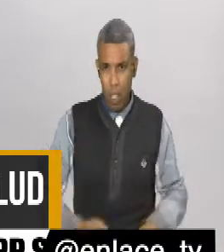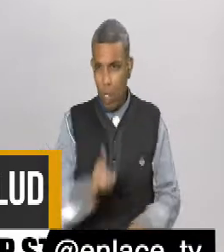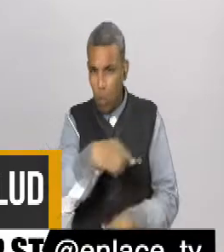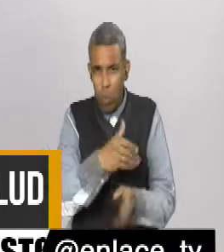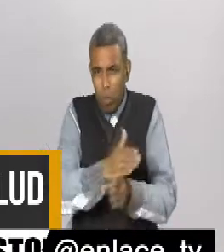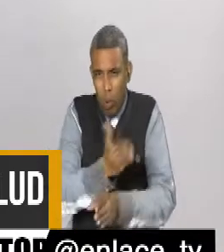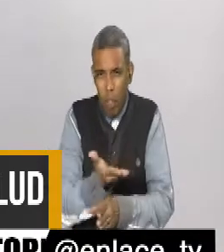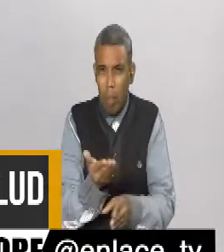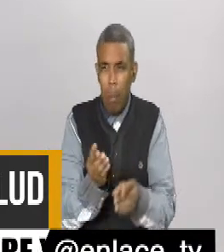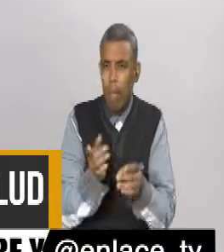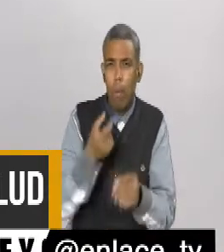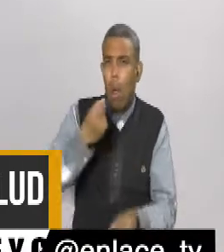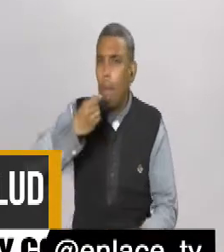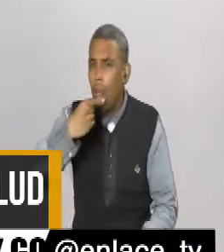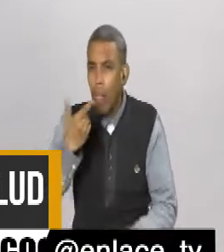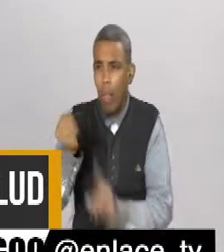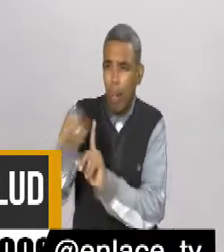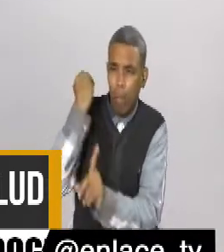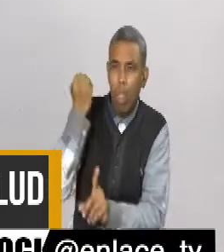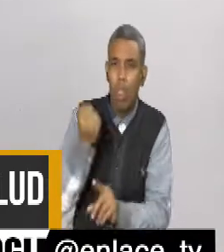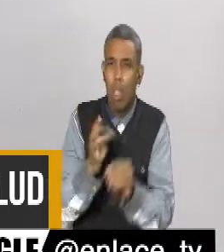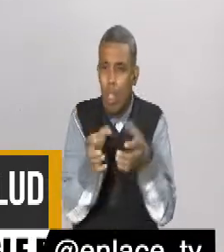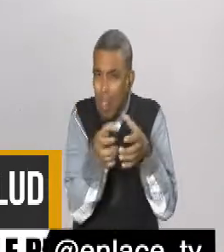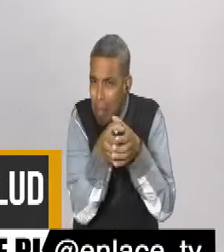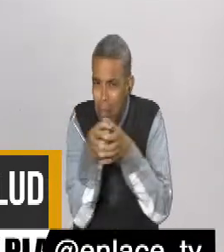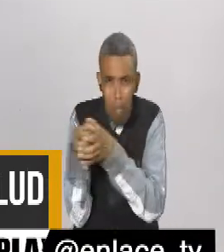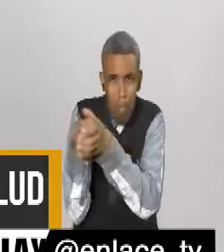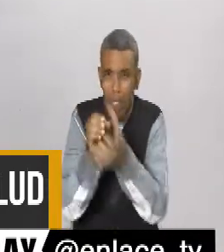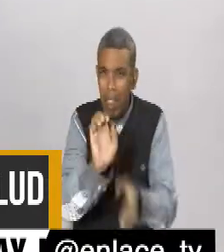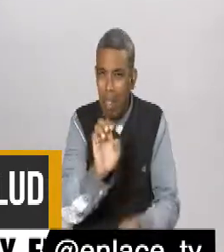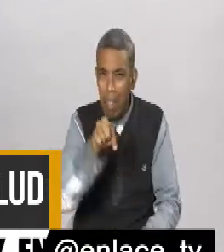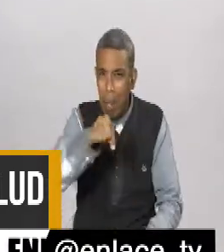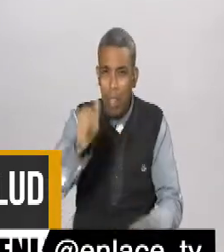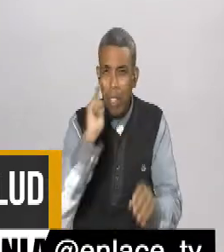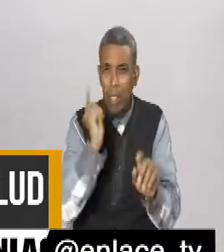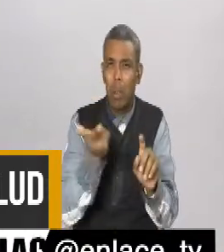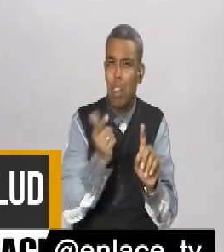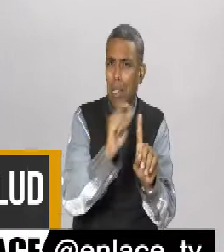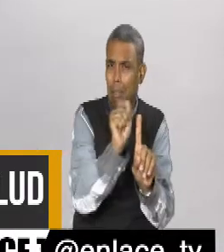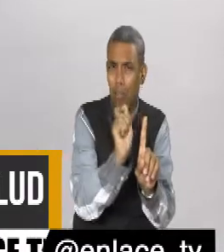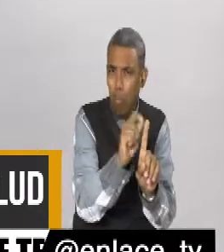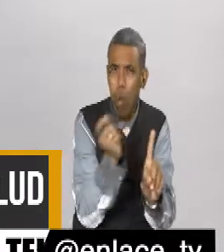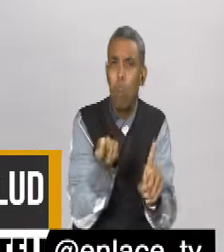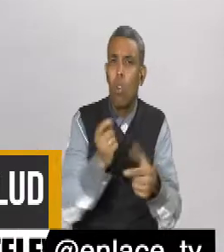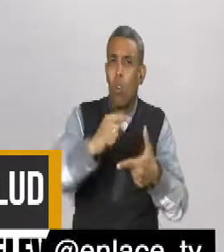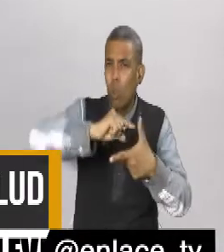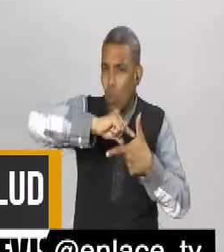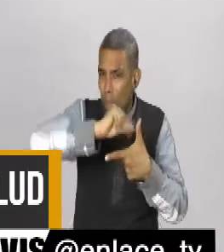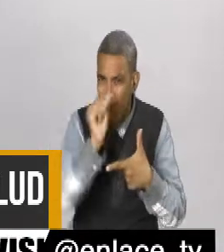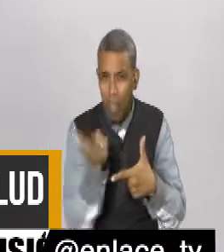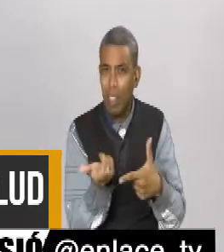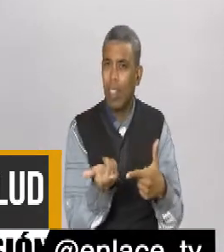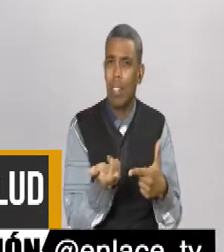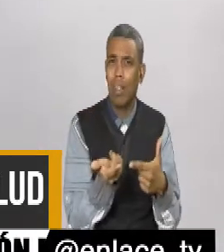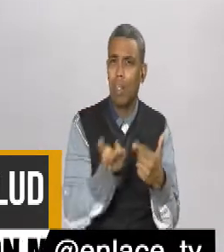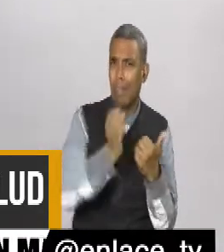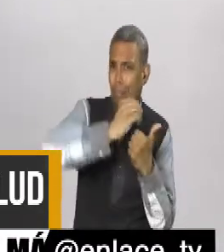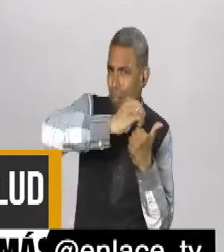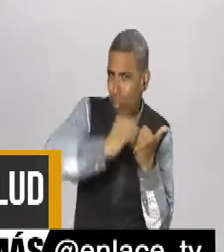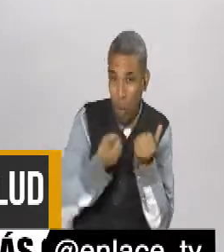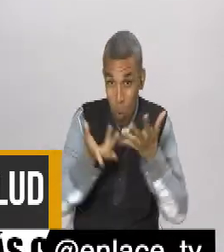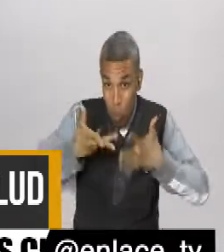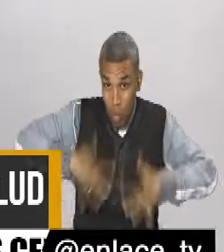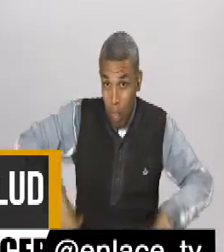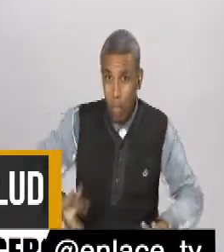autorizado medicamentos, procedimientos, etcétera, etcétera, todos los problemas que puedan existir con el tema de salud, puedan asistir allí en el Parque Camilo Torres. Tenemos varias carpas, tenemos